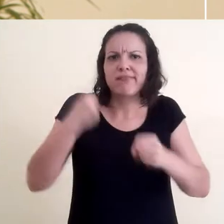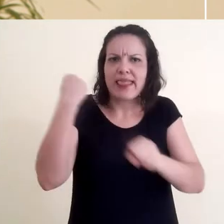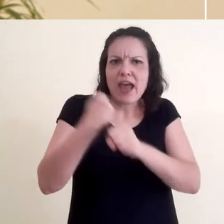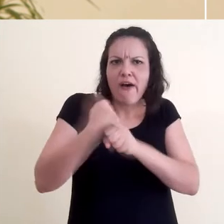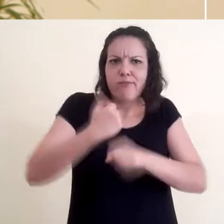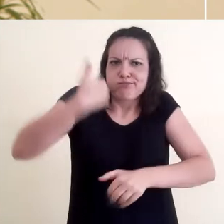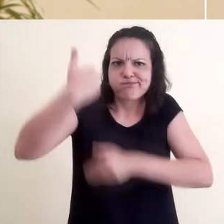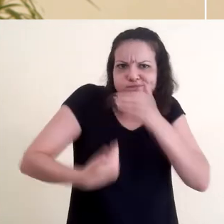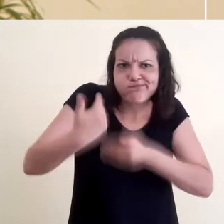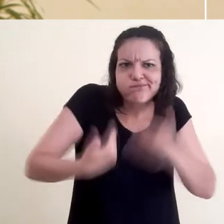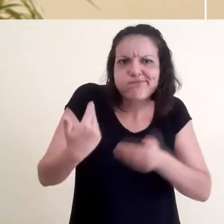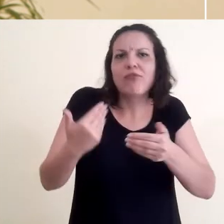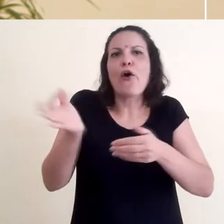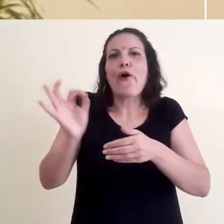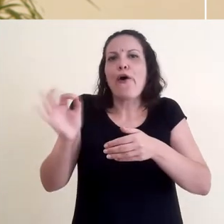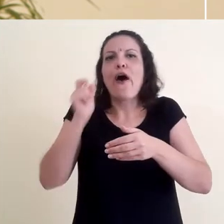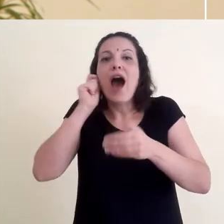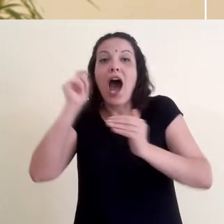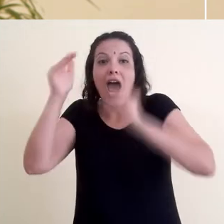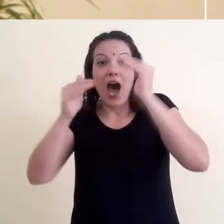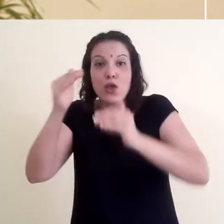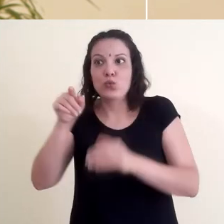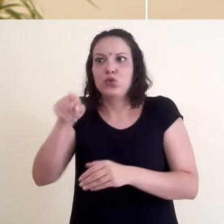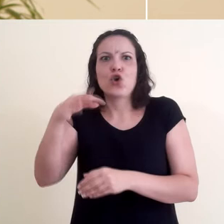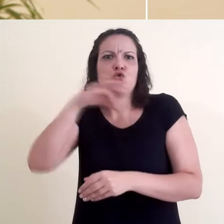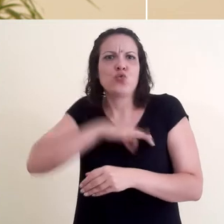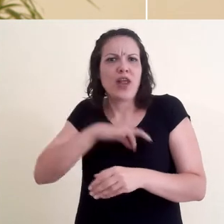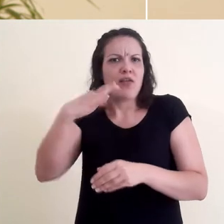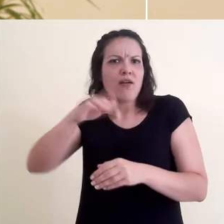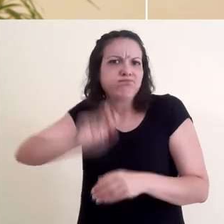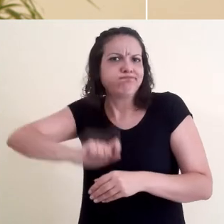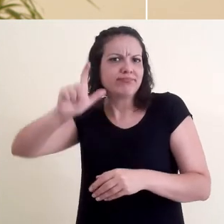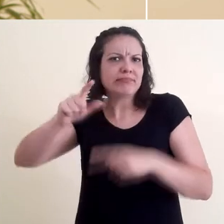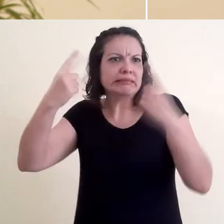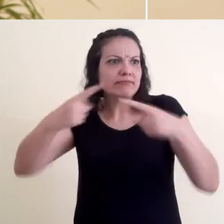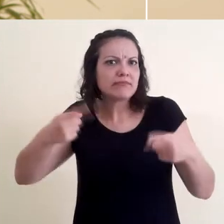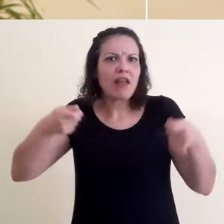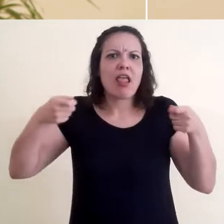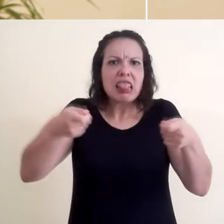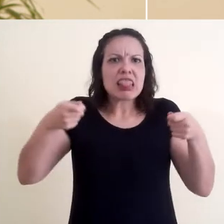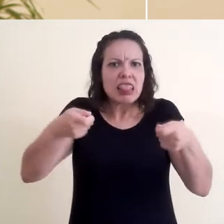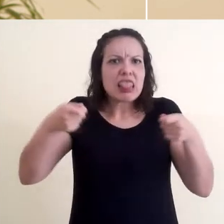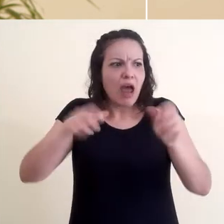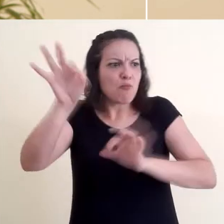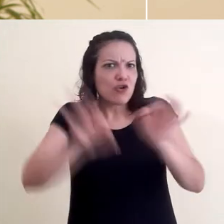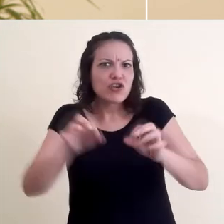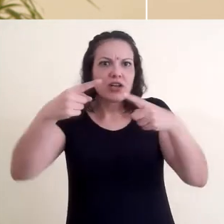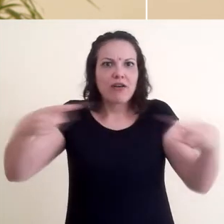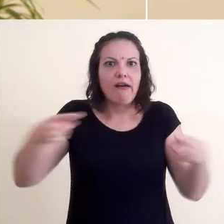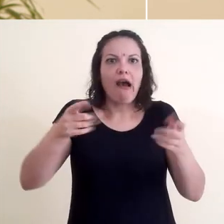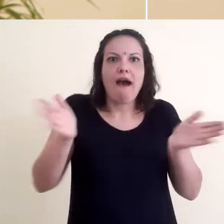relación para los adultos, en relación a ganancias económicas, a poder armar proyectos y